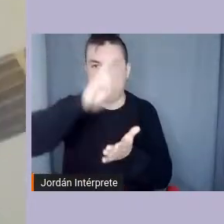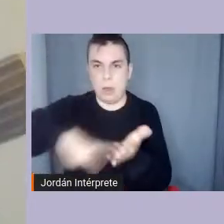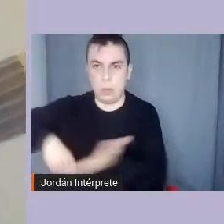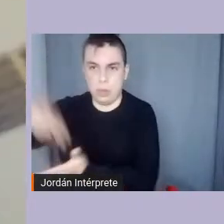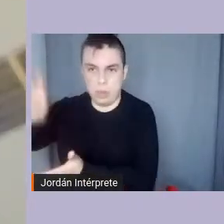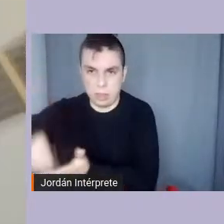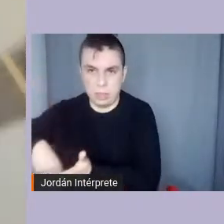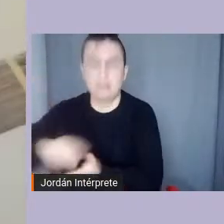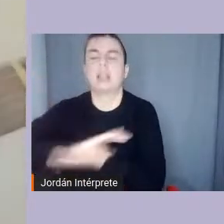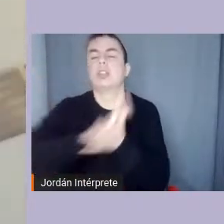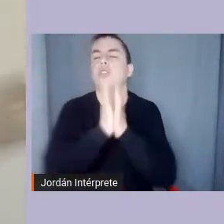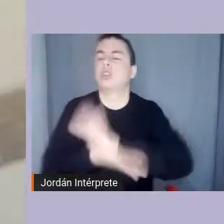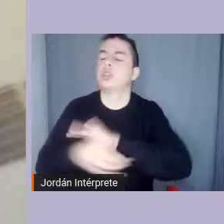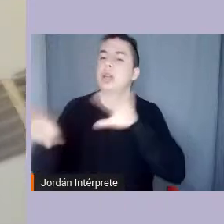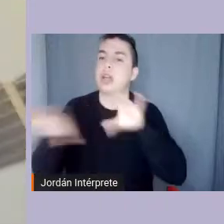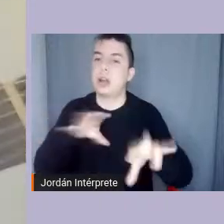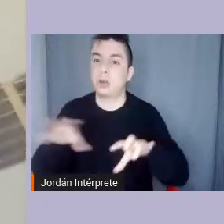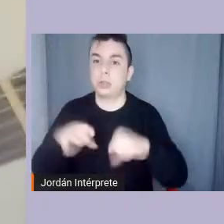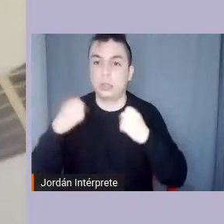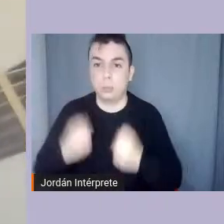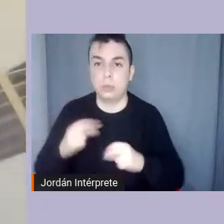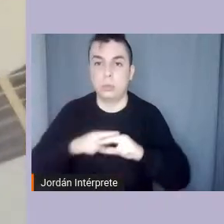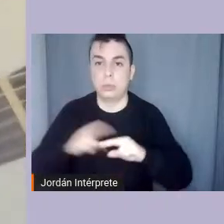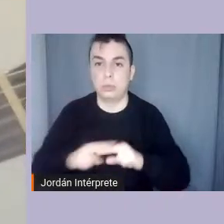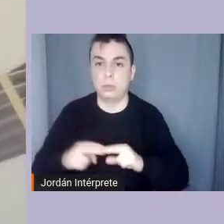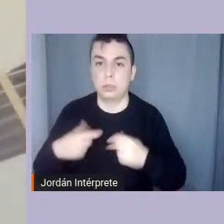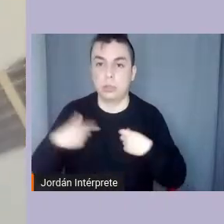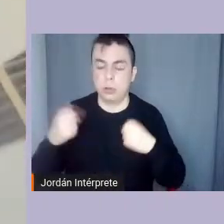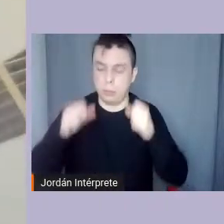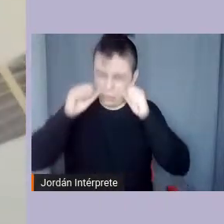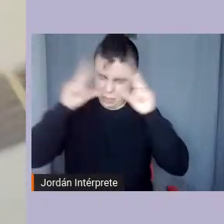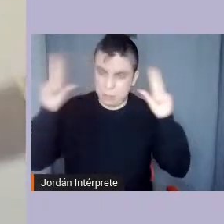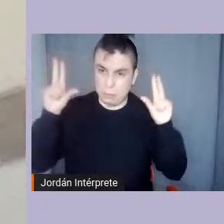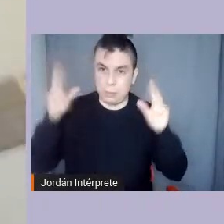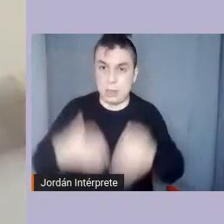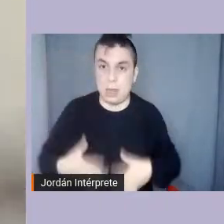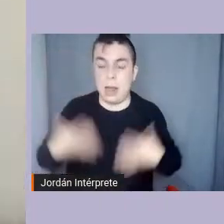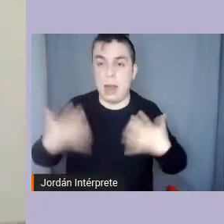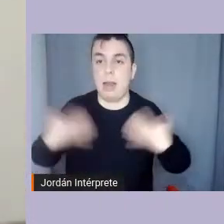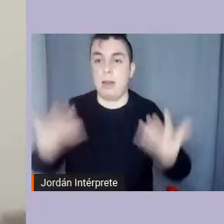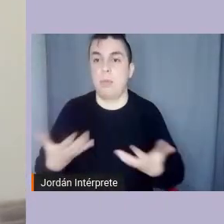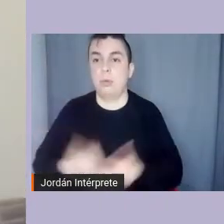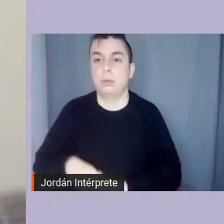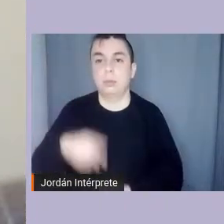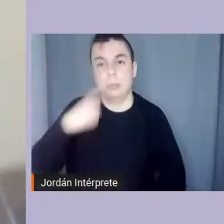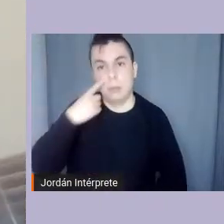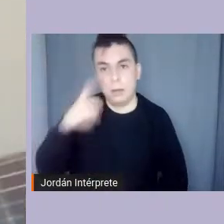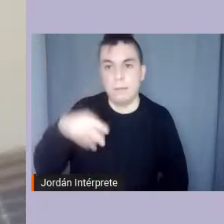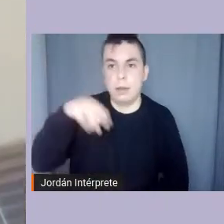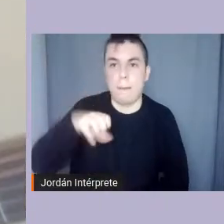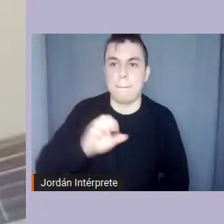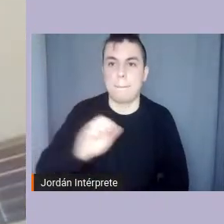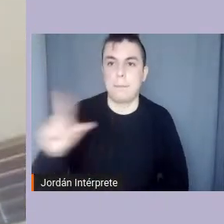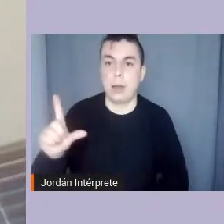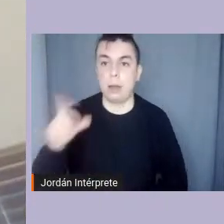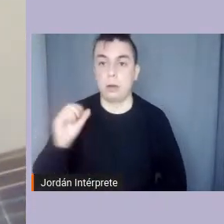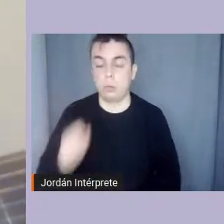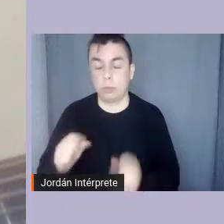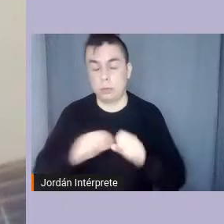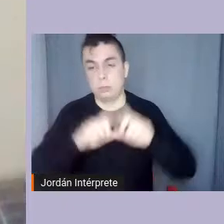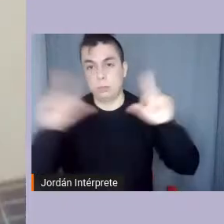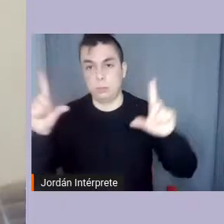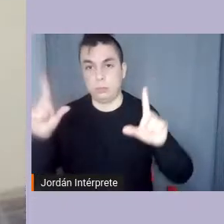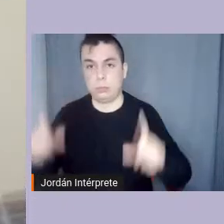que podamos hacer hoy día, me desperté con esas ganas. A ver, Mael, si me puedes poner esa lámina, la